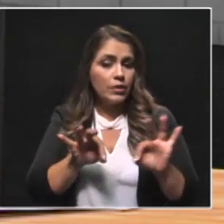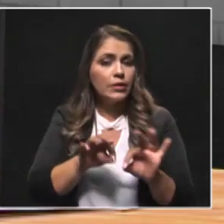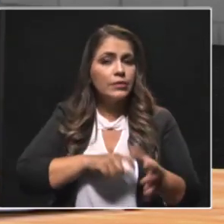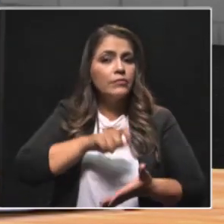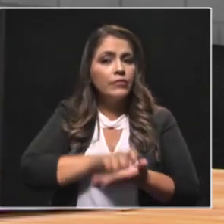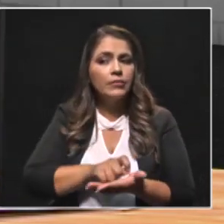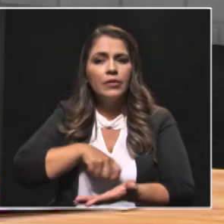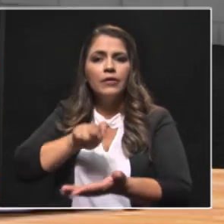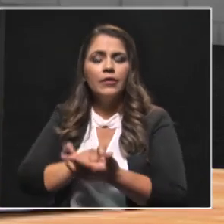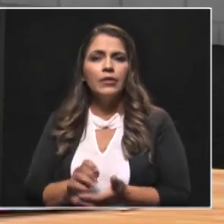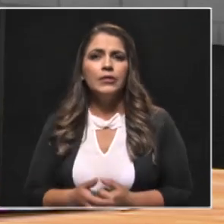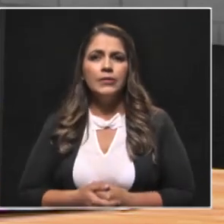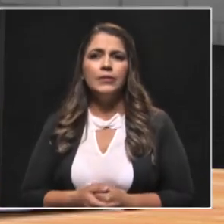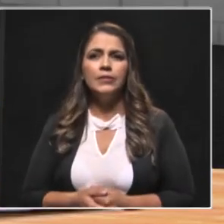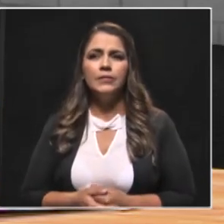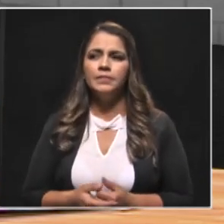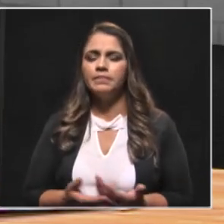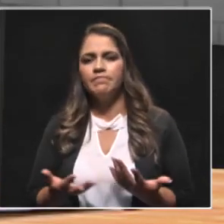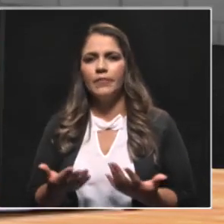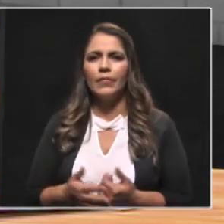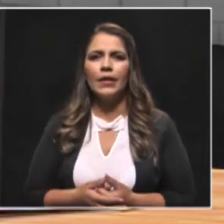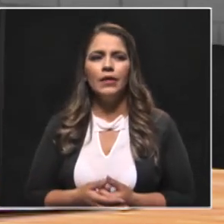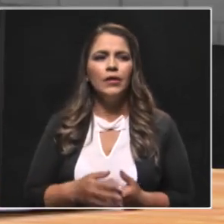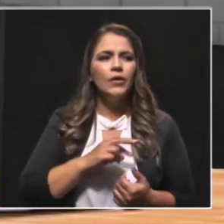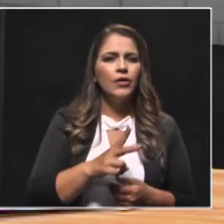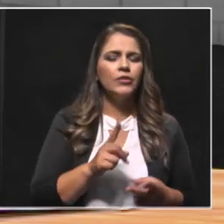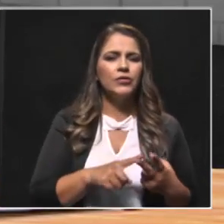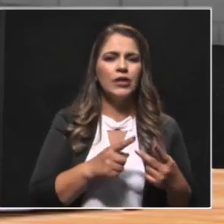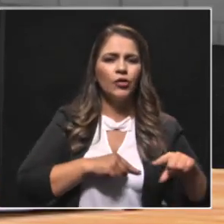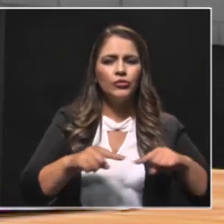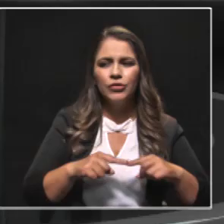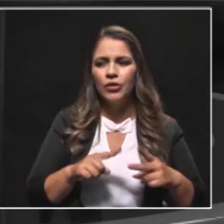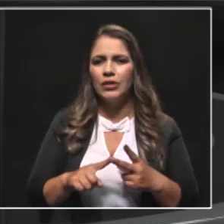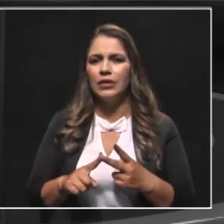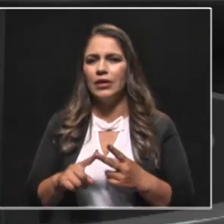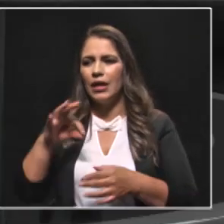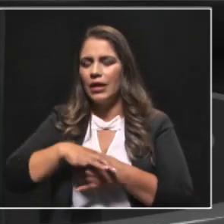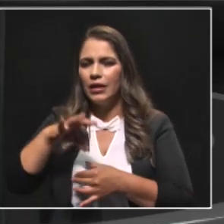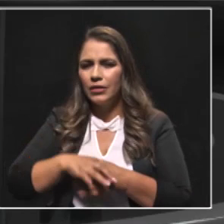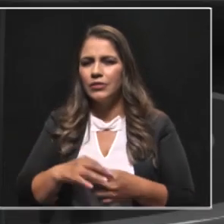más transparente, que las entidades de control y las entidades electorales puedan